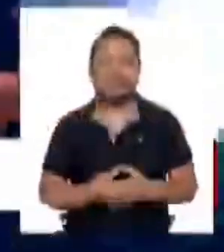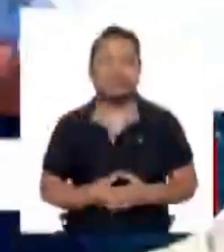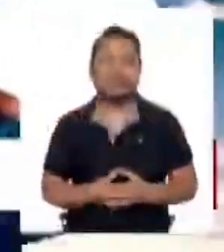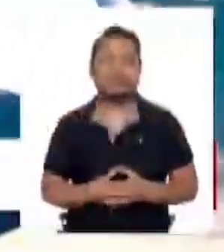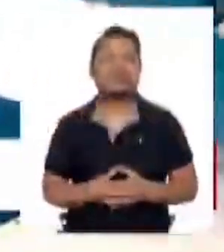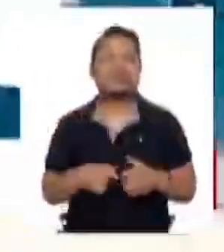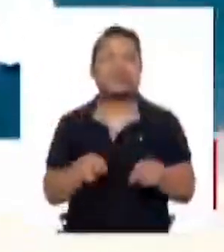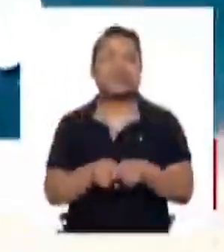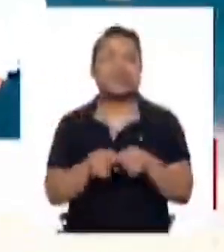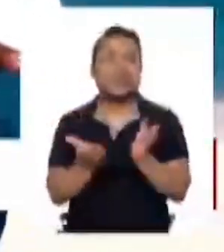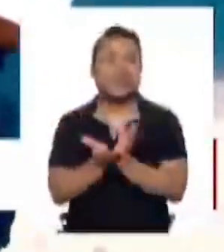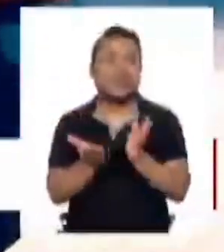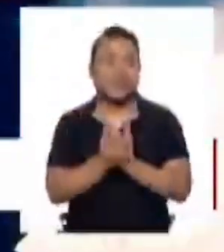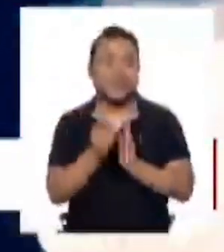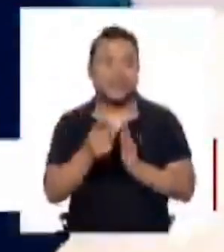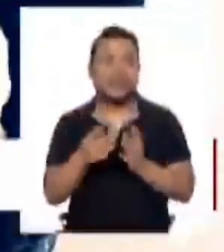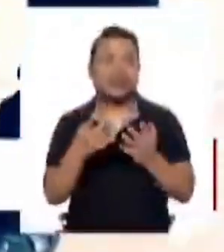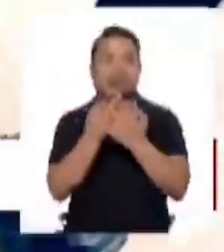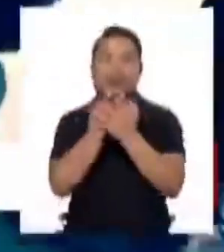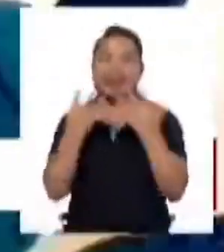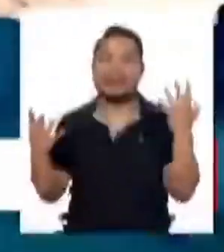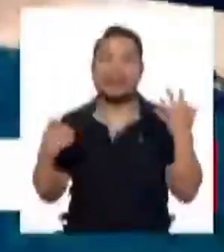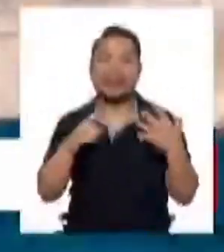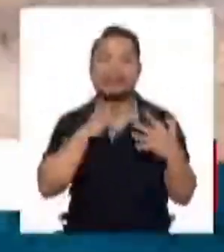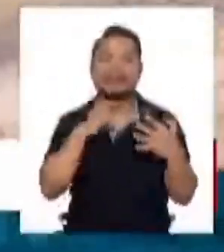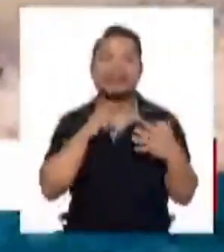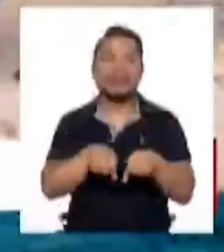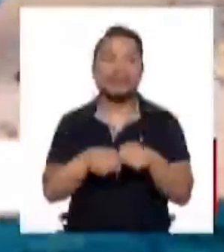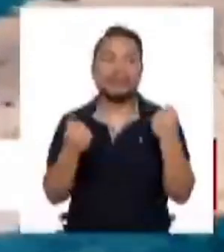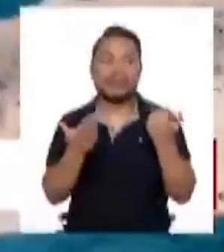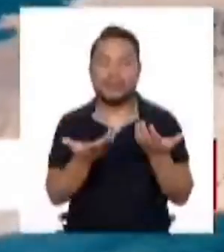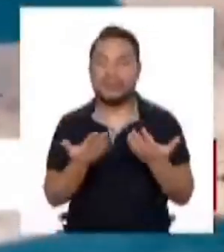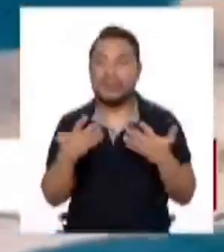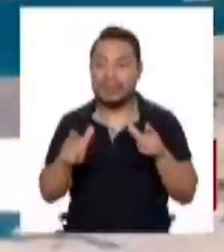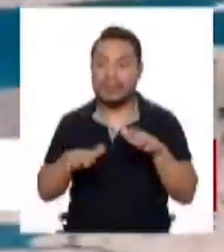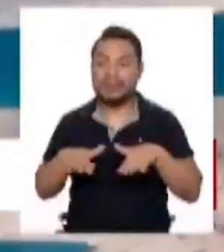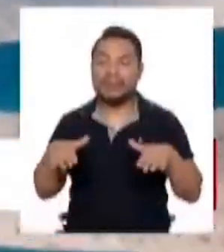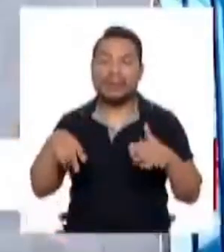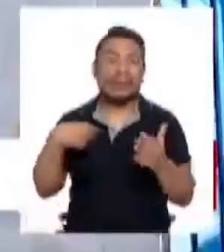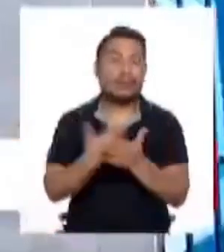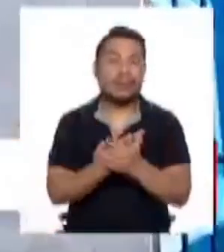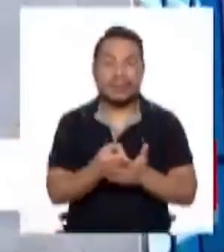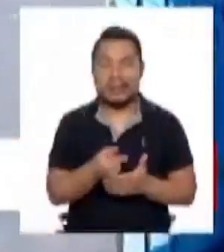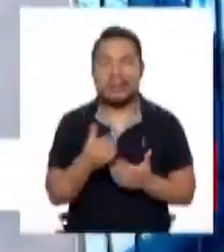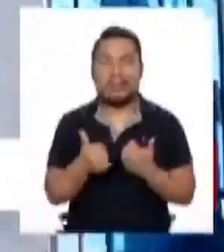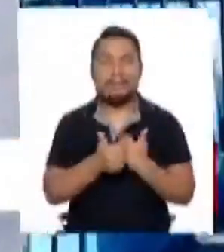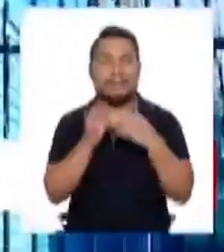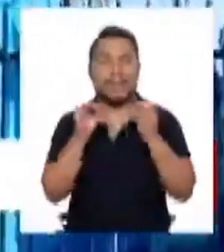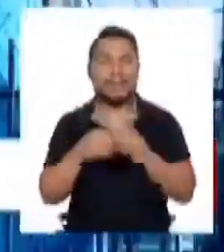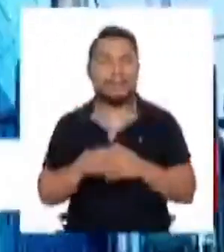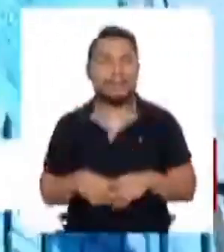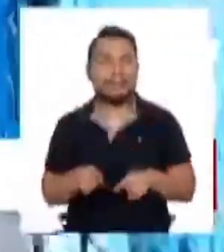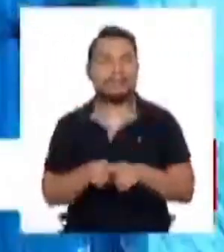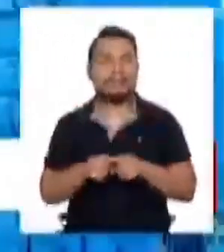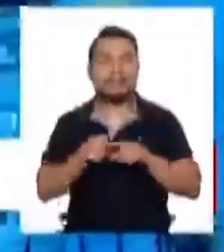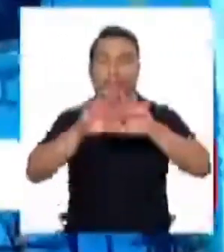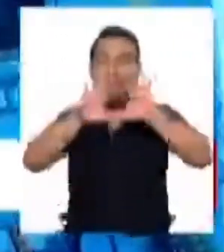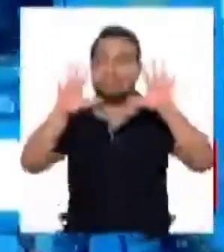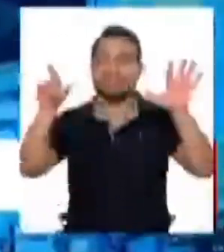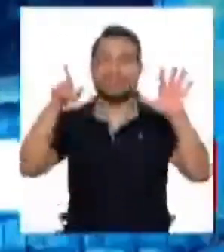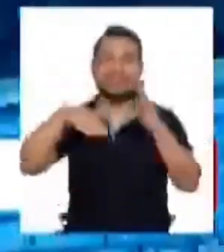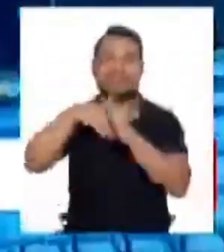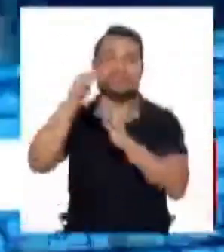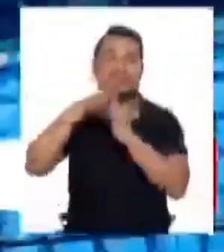Acá acaba el colegio y miren, una reja oxidada, rota, en donde cualquier niño podría accidentarse. Además, en las paredes, más allá de la